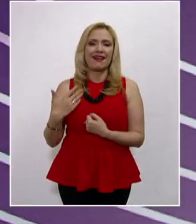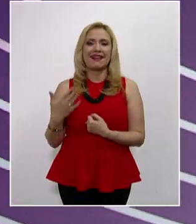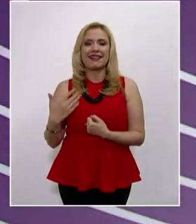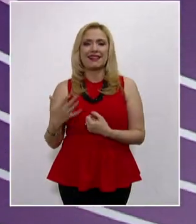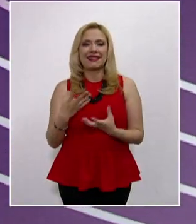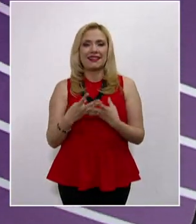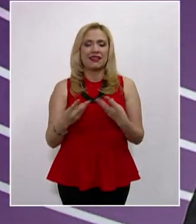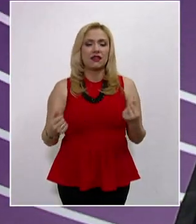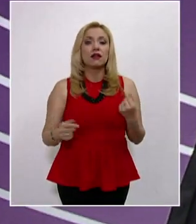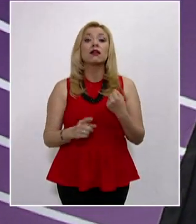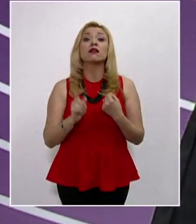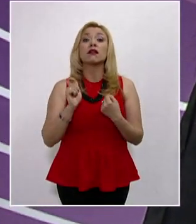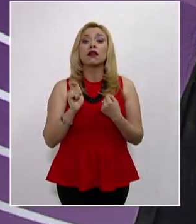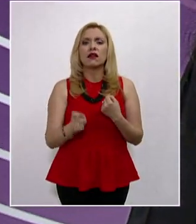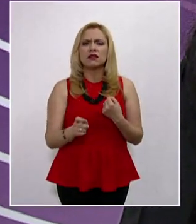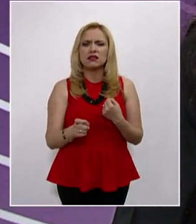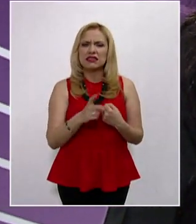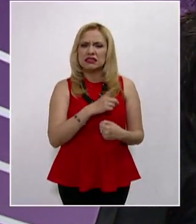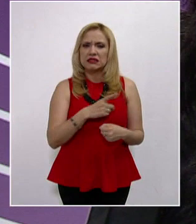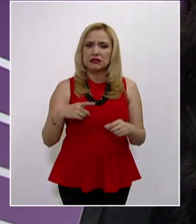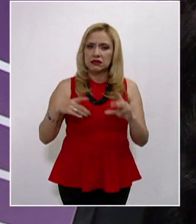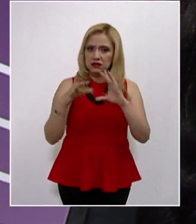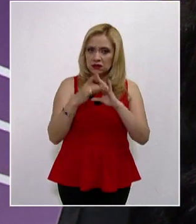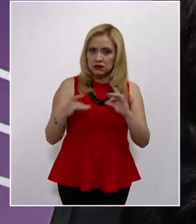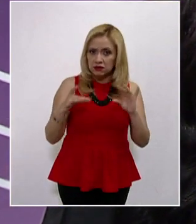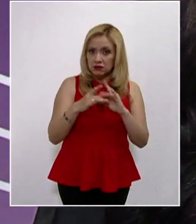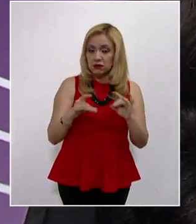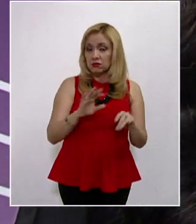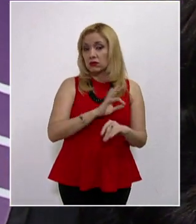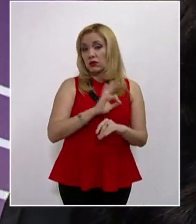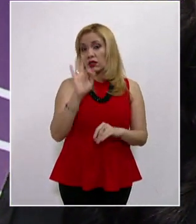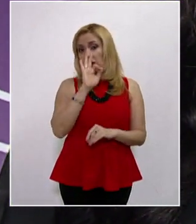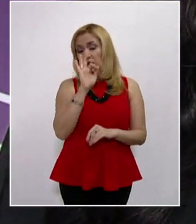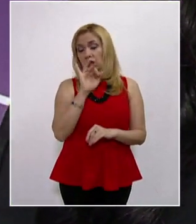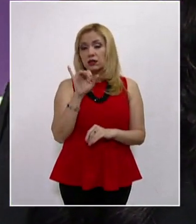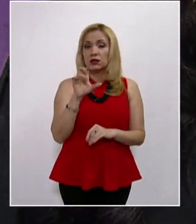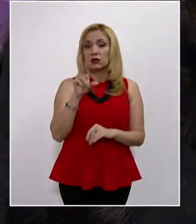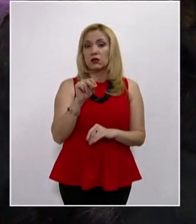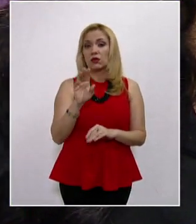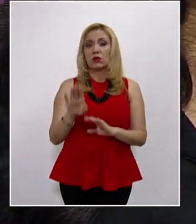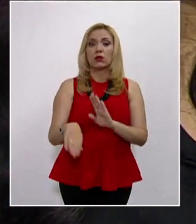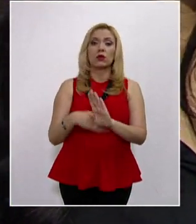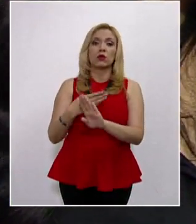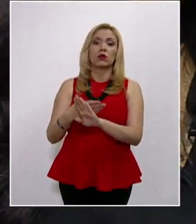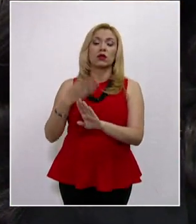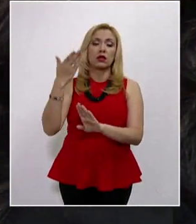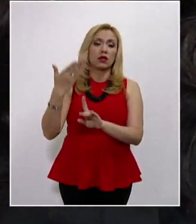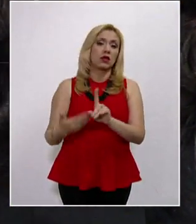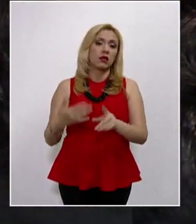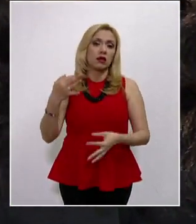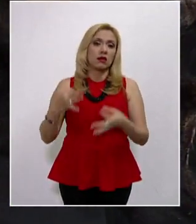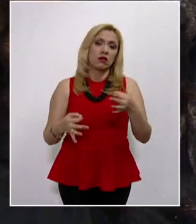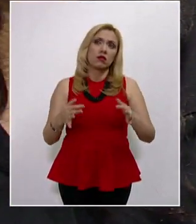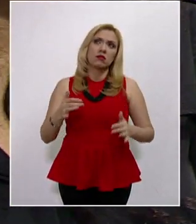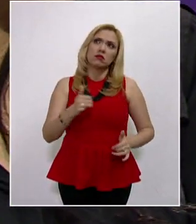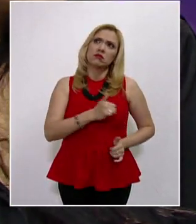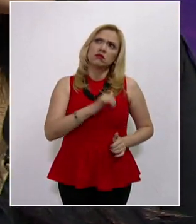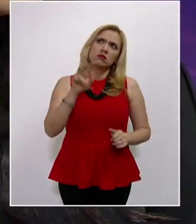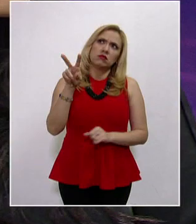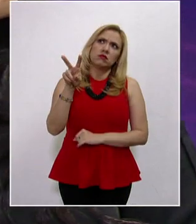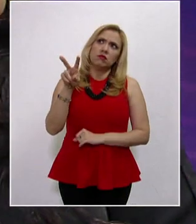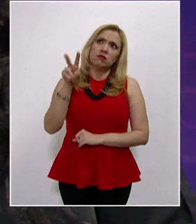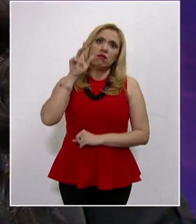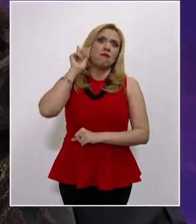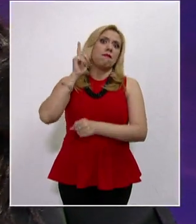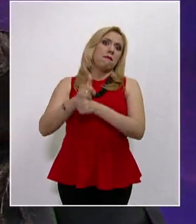básico, que es la definición misma de la conducta que podría ser o no susceptible de ser conocida ante tribunales militares. Y te decía que